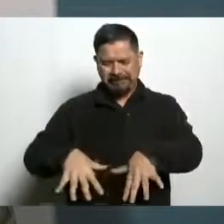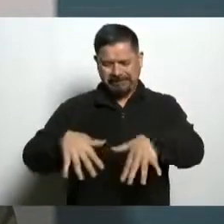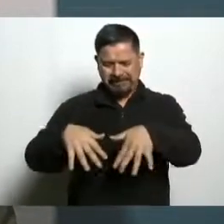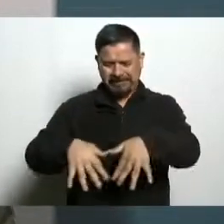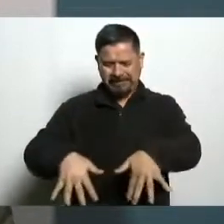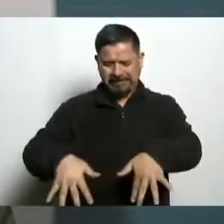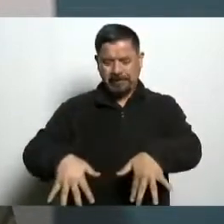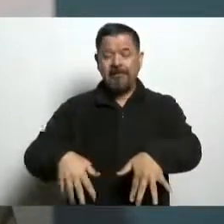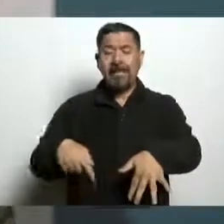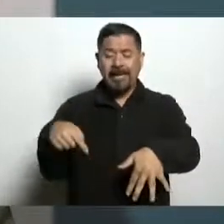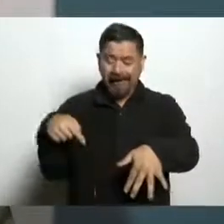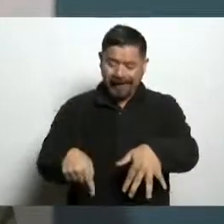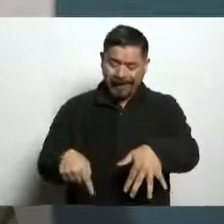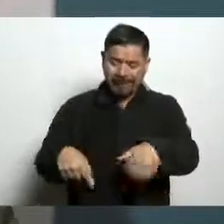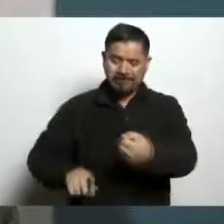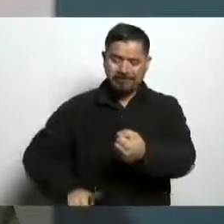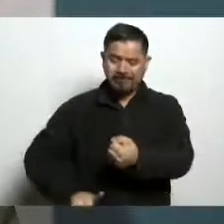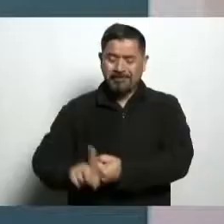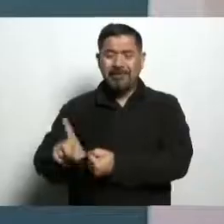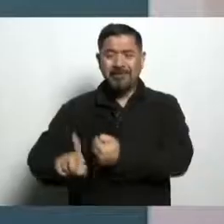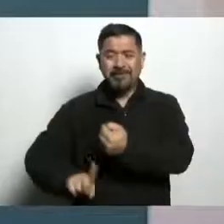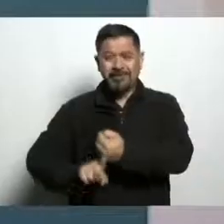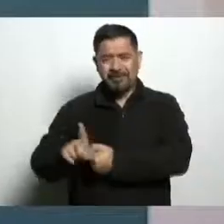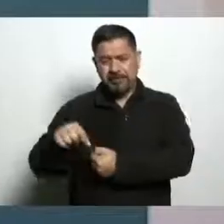que nuestro país y nuestro pueblo